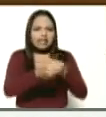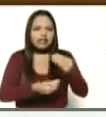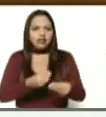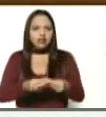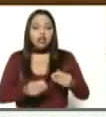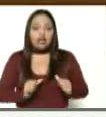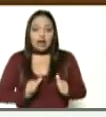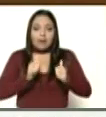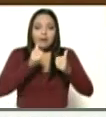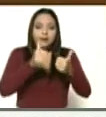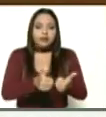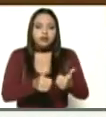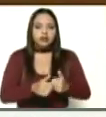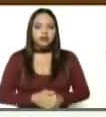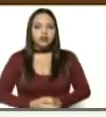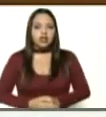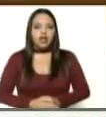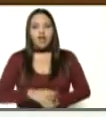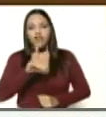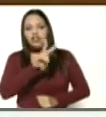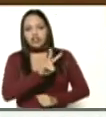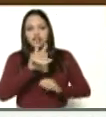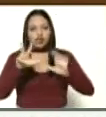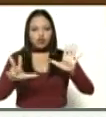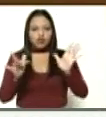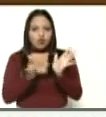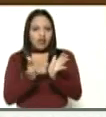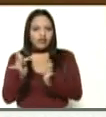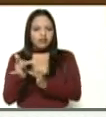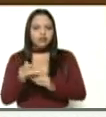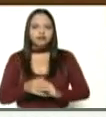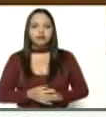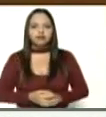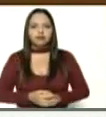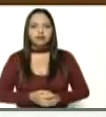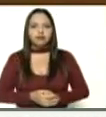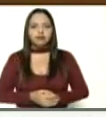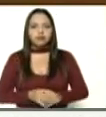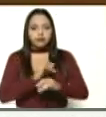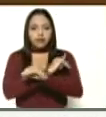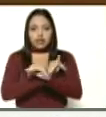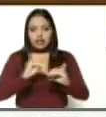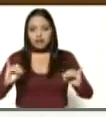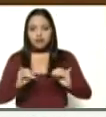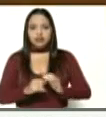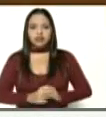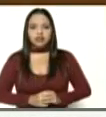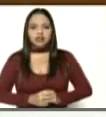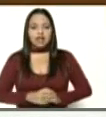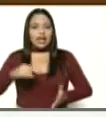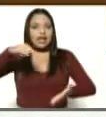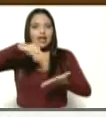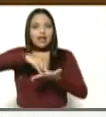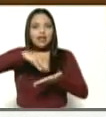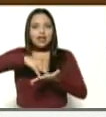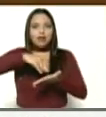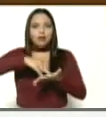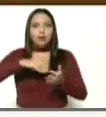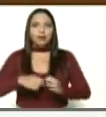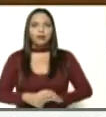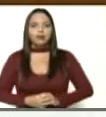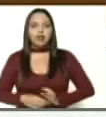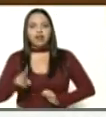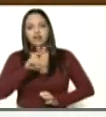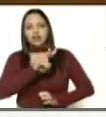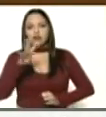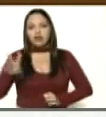arranca el 28 de abril y termina en Carabobo el 24